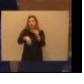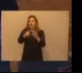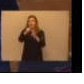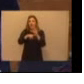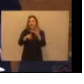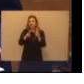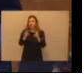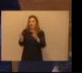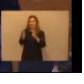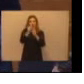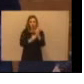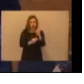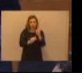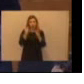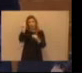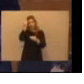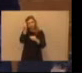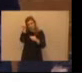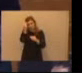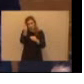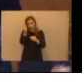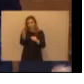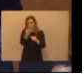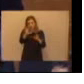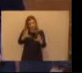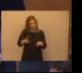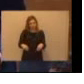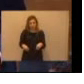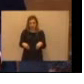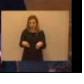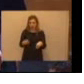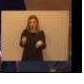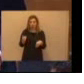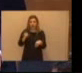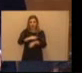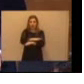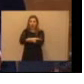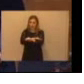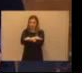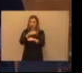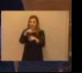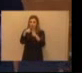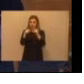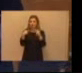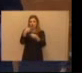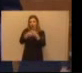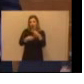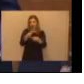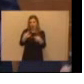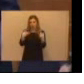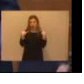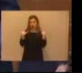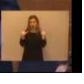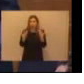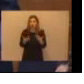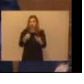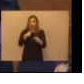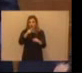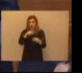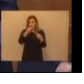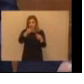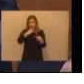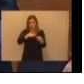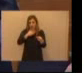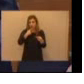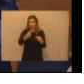el planteamiento que yo creo que deberíamos de asumir y que asume el Gobierno de Asturias. Dije mi primera respuesta, que si fuésemos